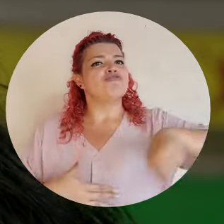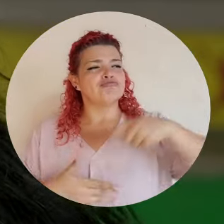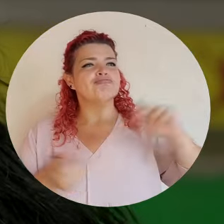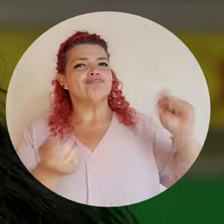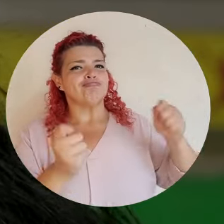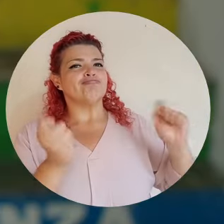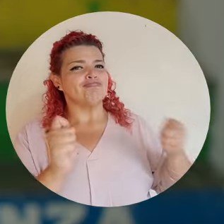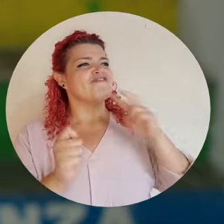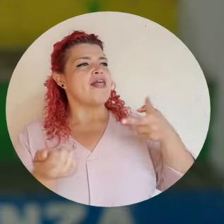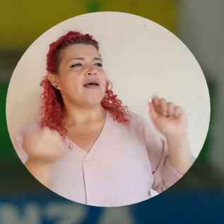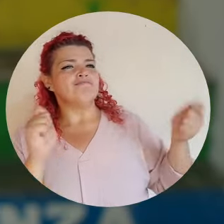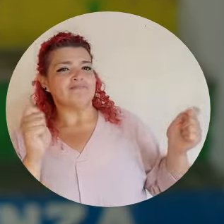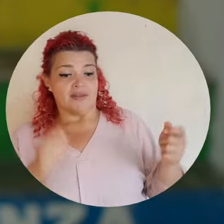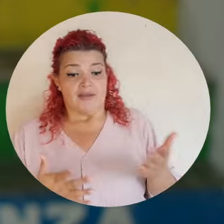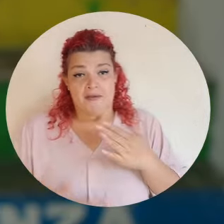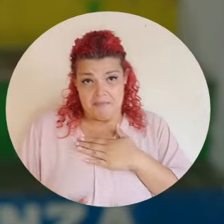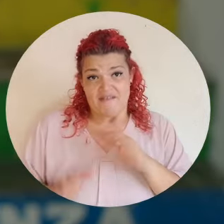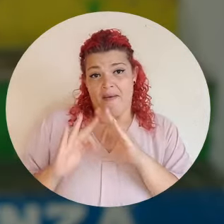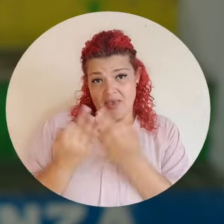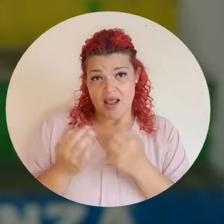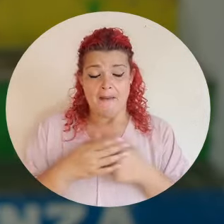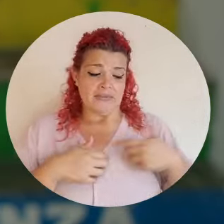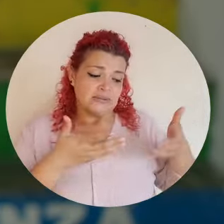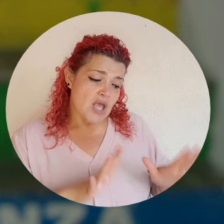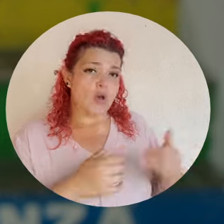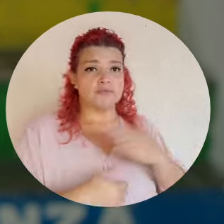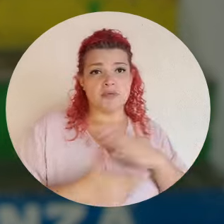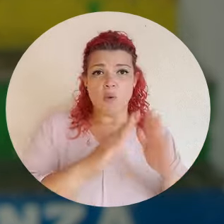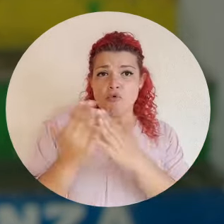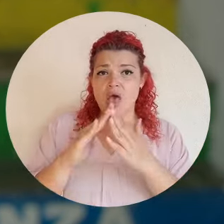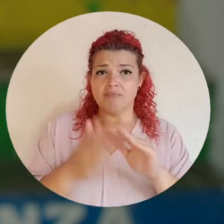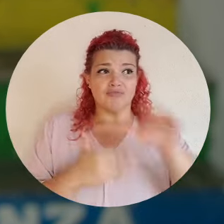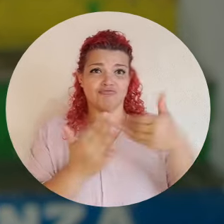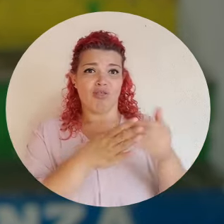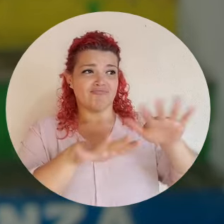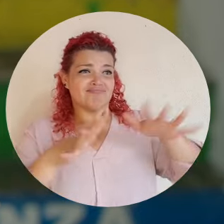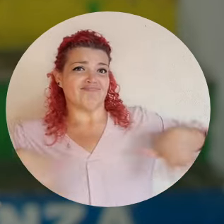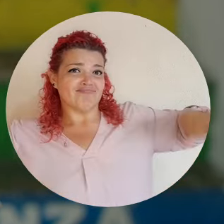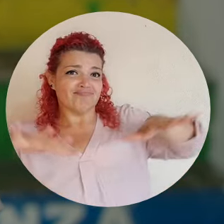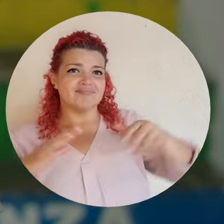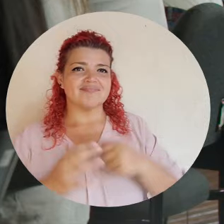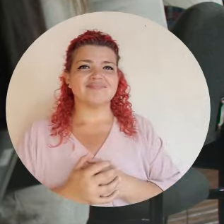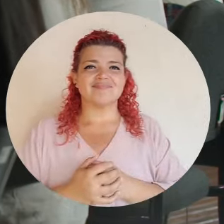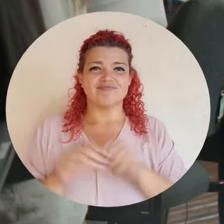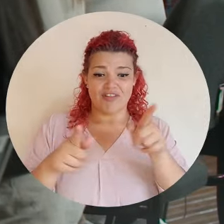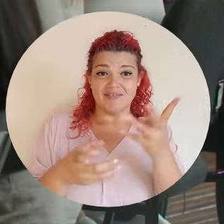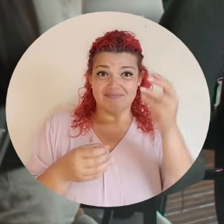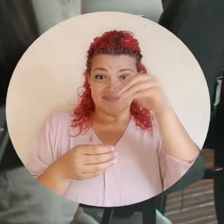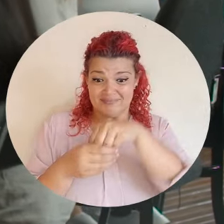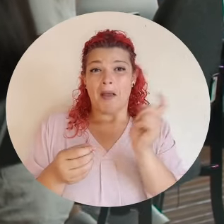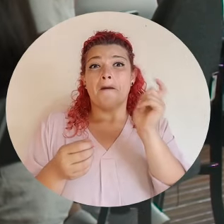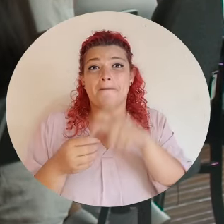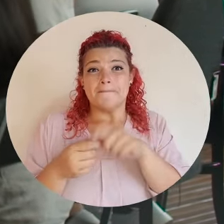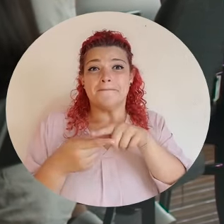vidas. Gracias a este proyecto estamos cambiando nuestra realidad, de mi familia, de mis hijos, de mi comunidad